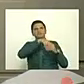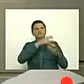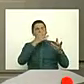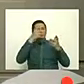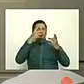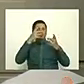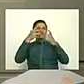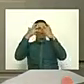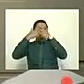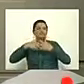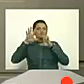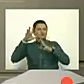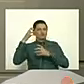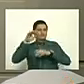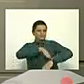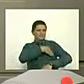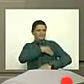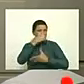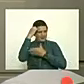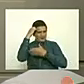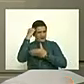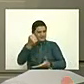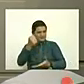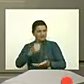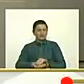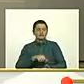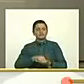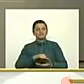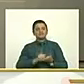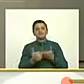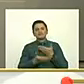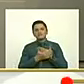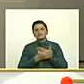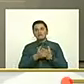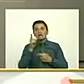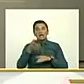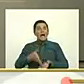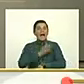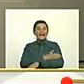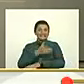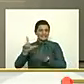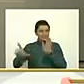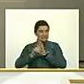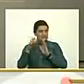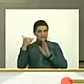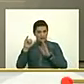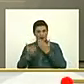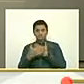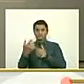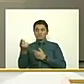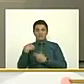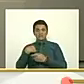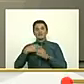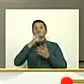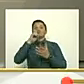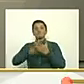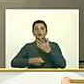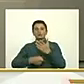del Ministerio de Hacienda, es que le rebaja los impuestos que la ley ya había creado. ¿Qué